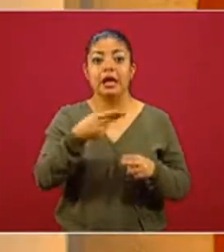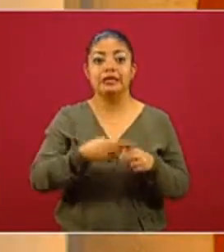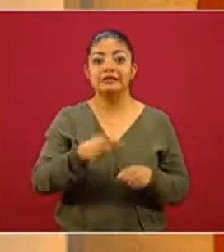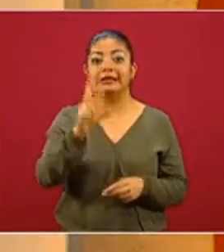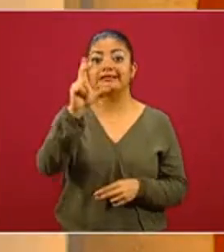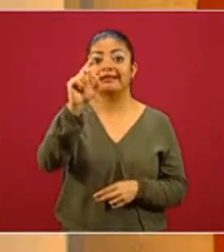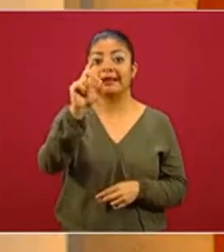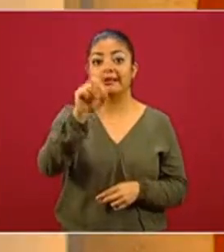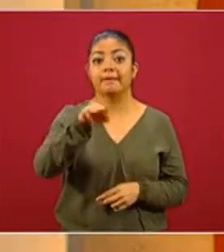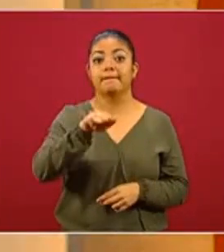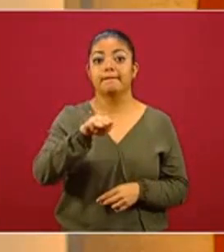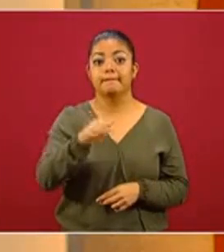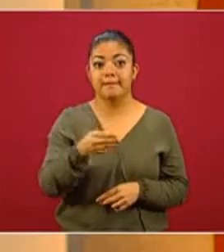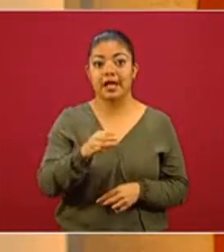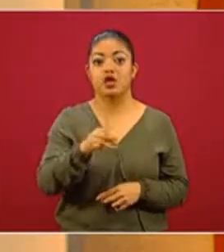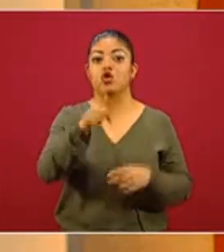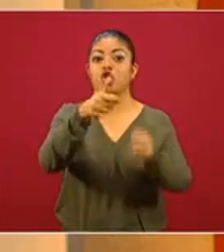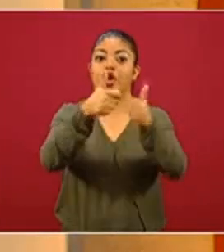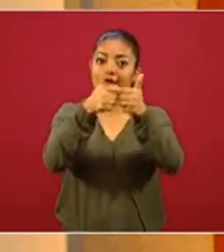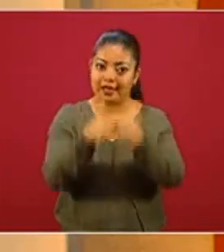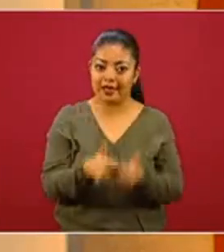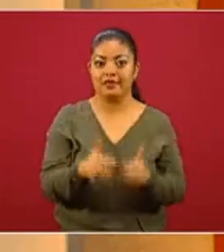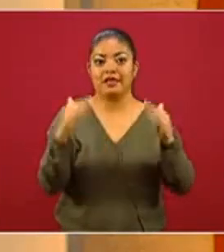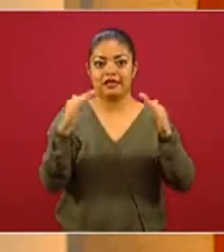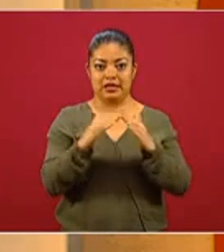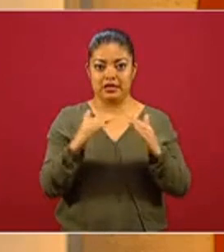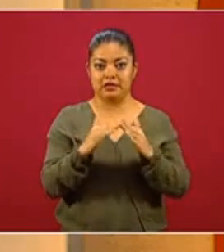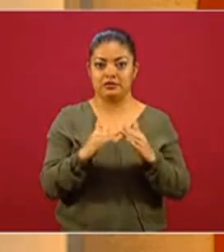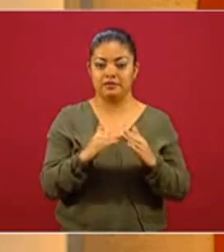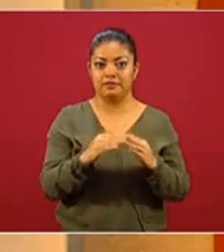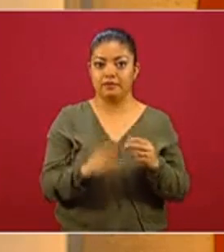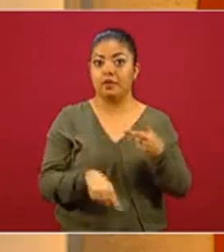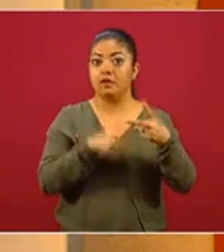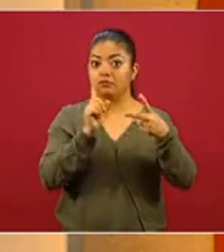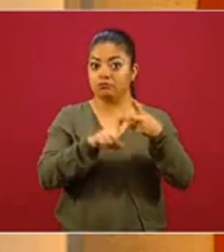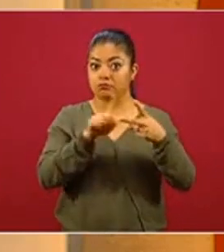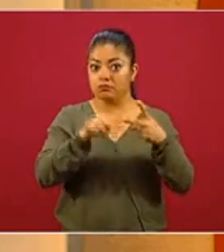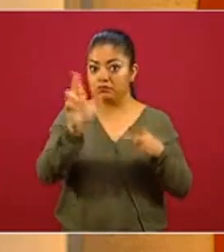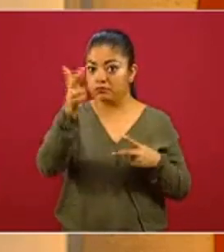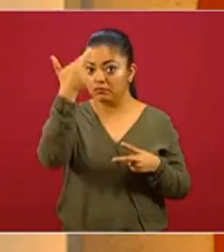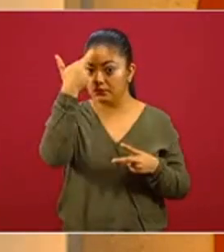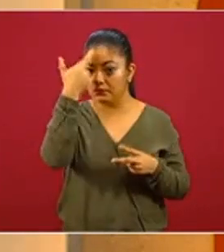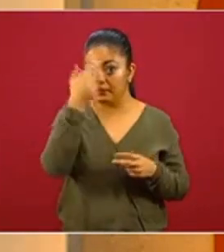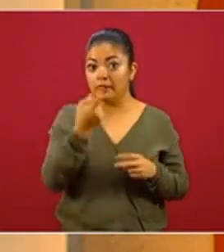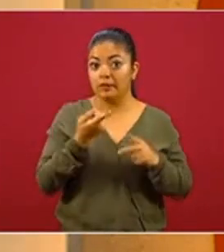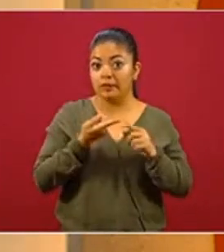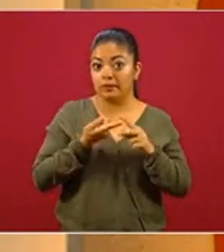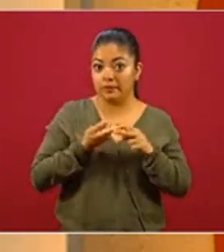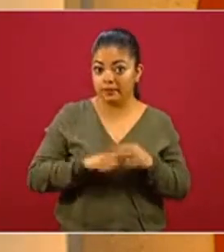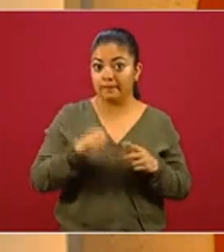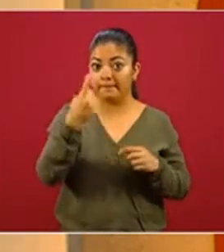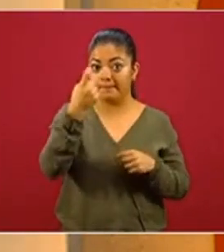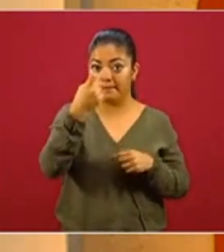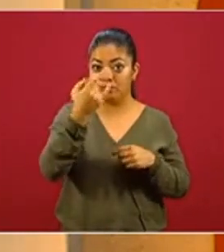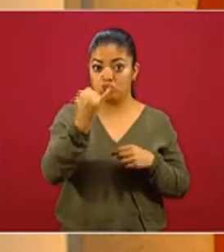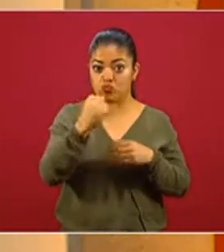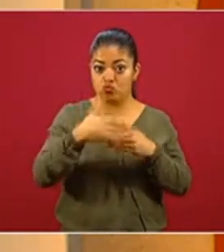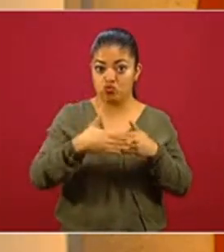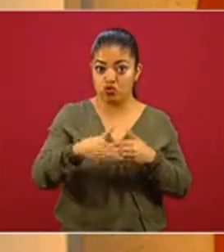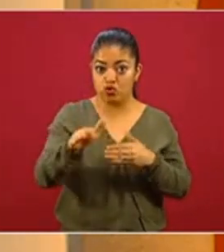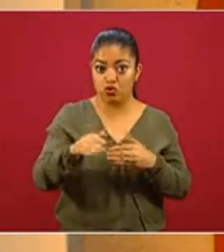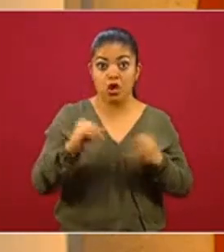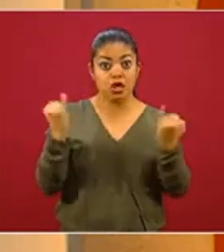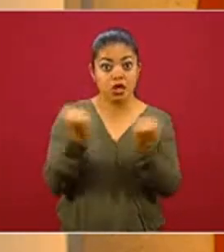mayo, quédate en casa. Segundo recordatorio: a partir del 1 de junio, no volvemos a lo de